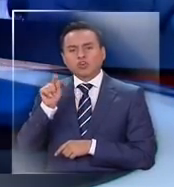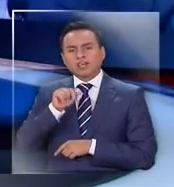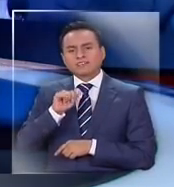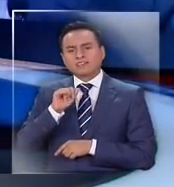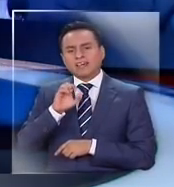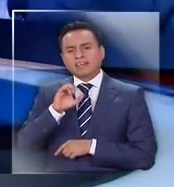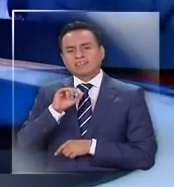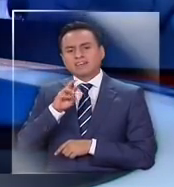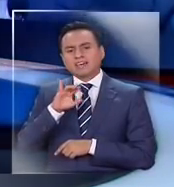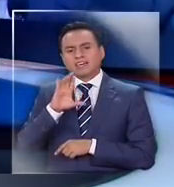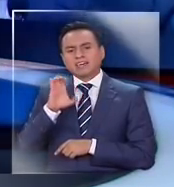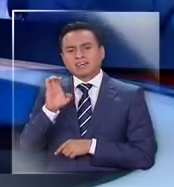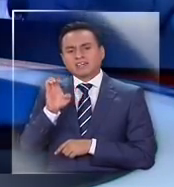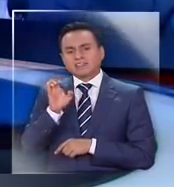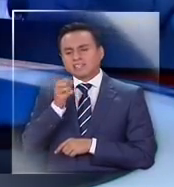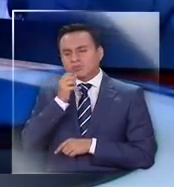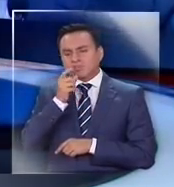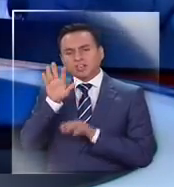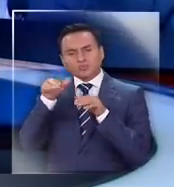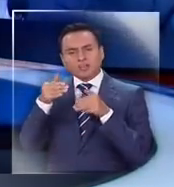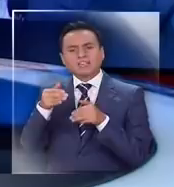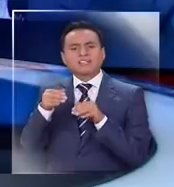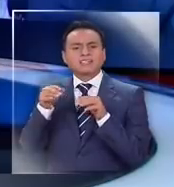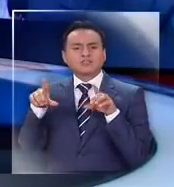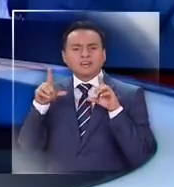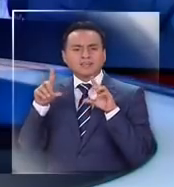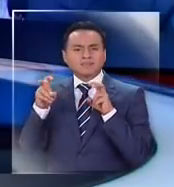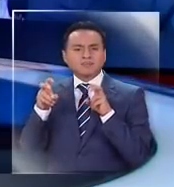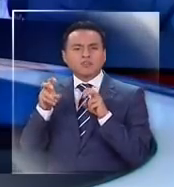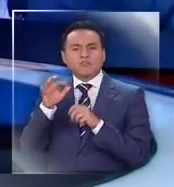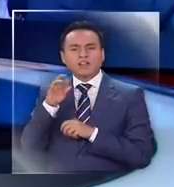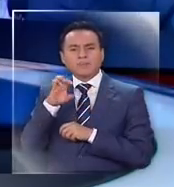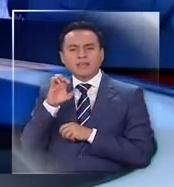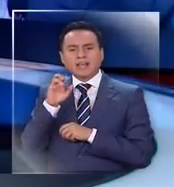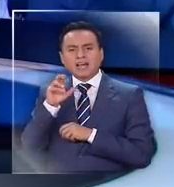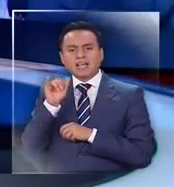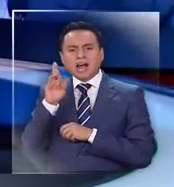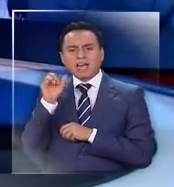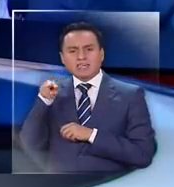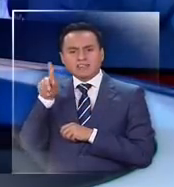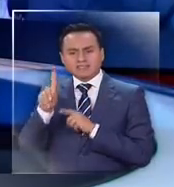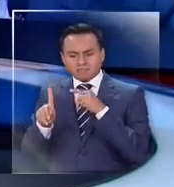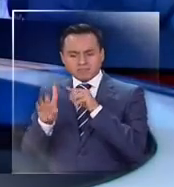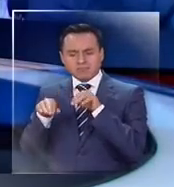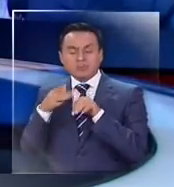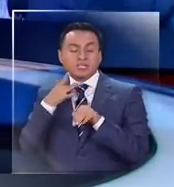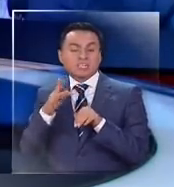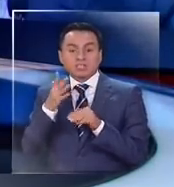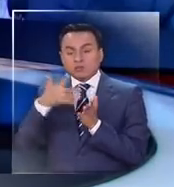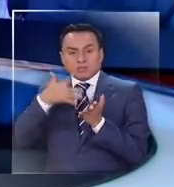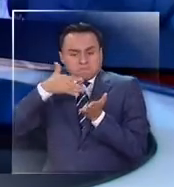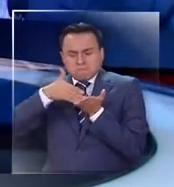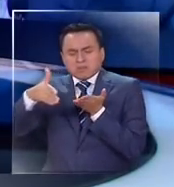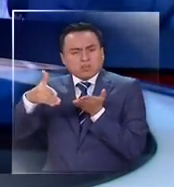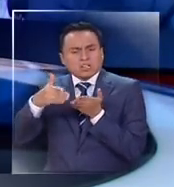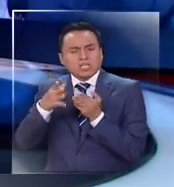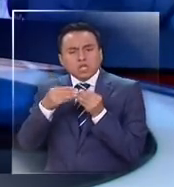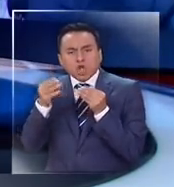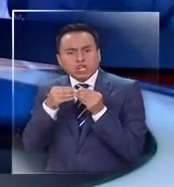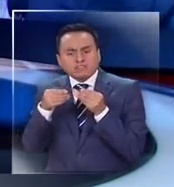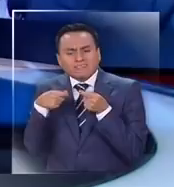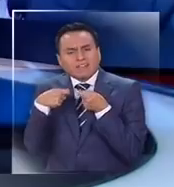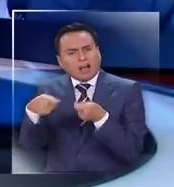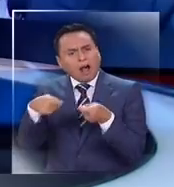la denuncia del actual titular de la misma cartera, Felipe Larraín, respecto a los más de 5.000 millones de dólares